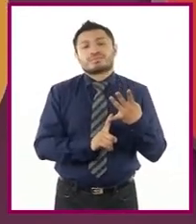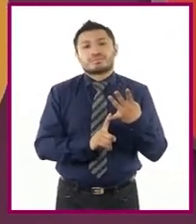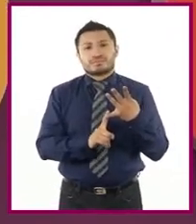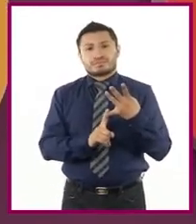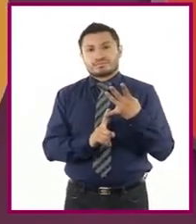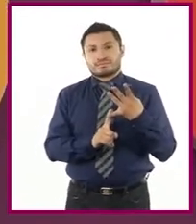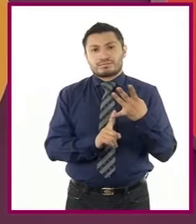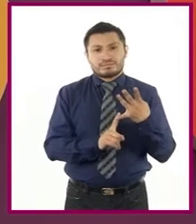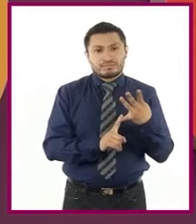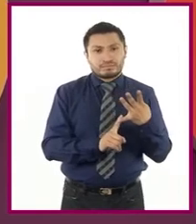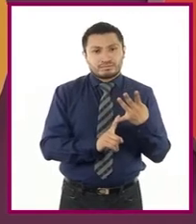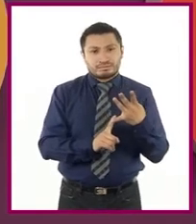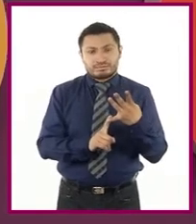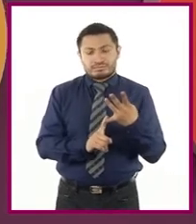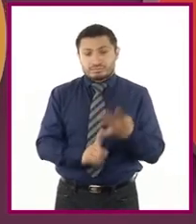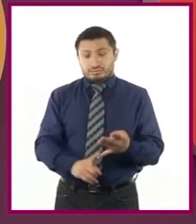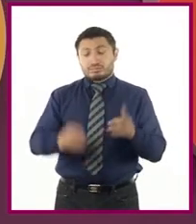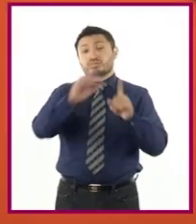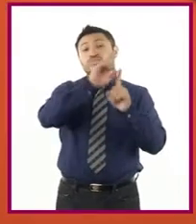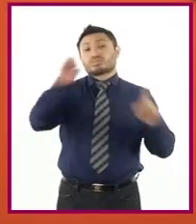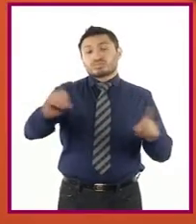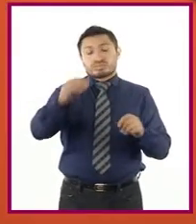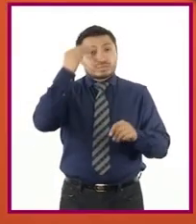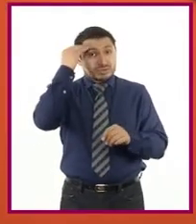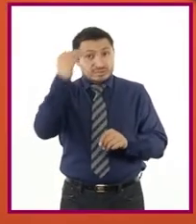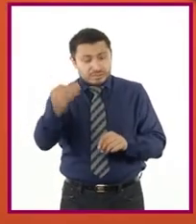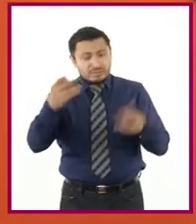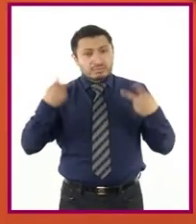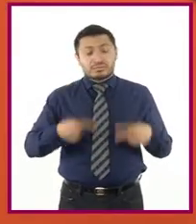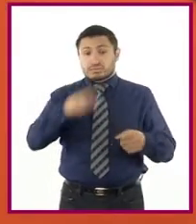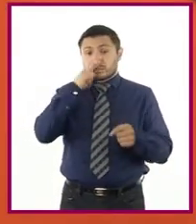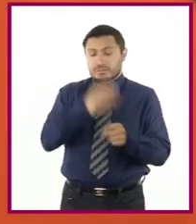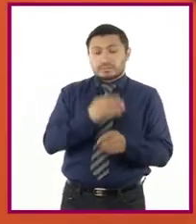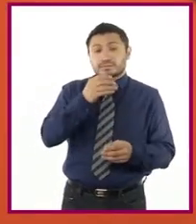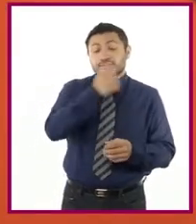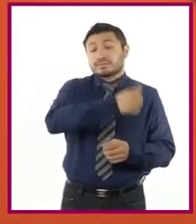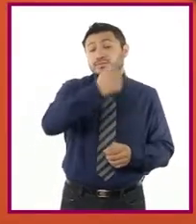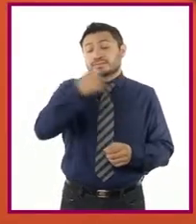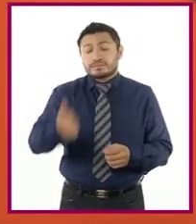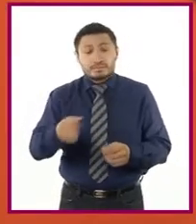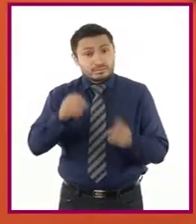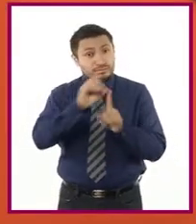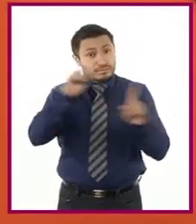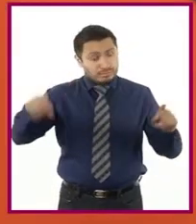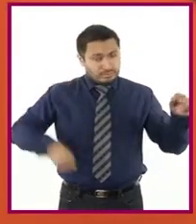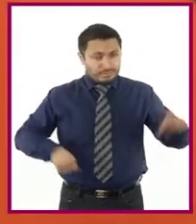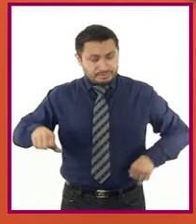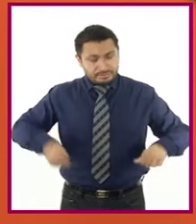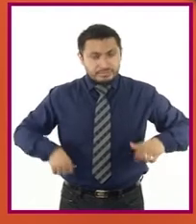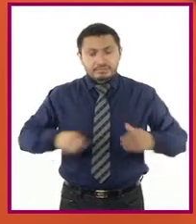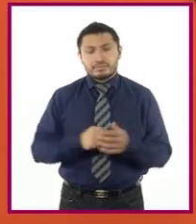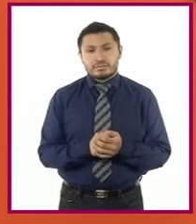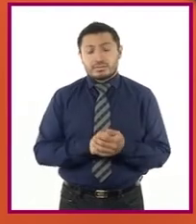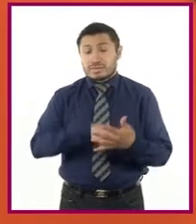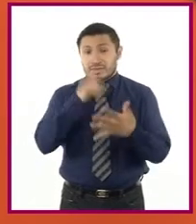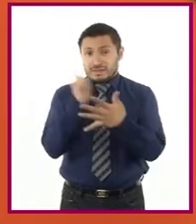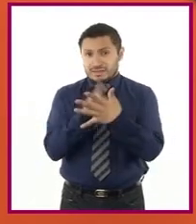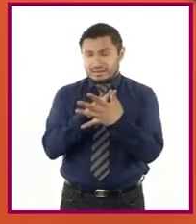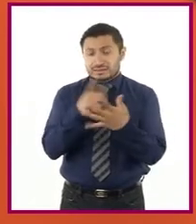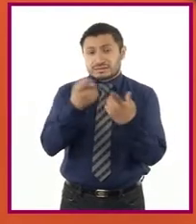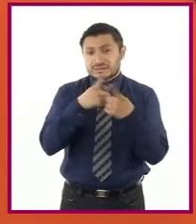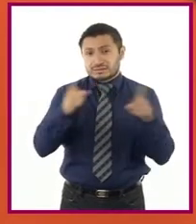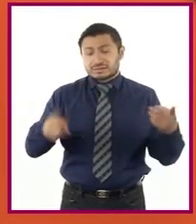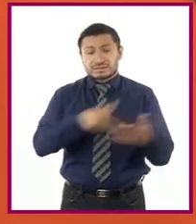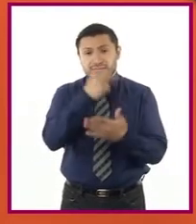y designar tiempos y responsables. 5. Desarrollar nuestro plan de trabajo